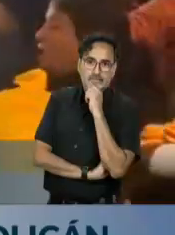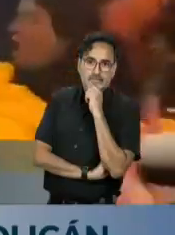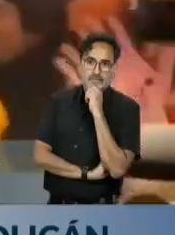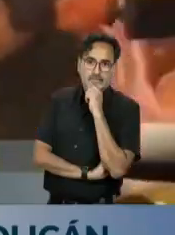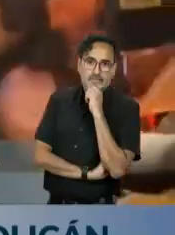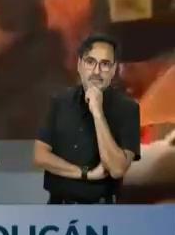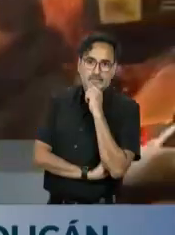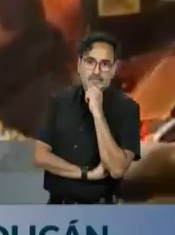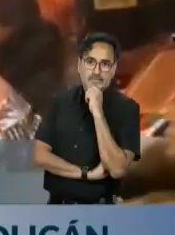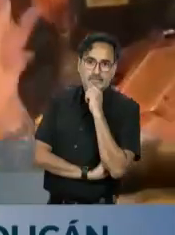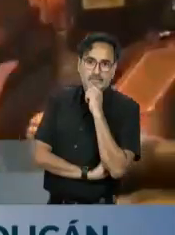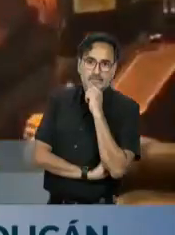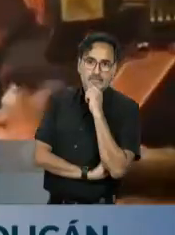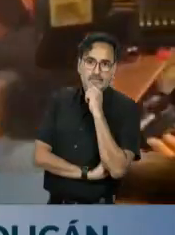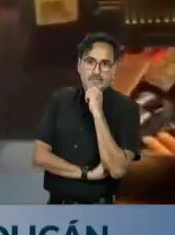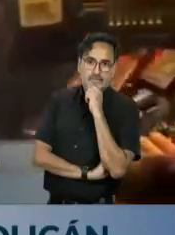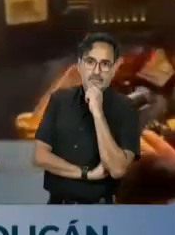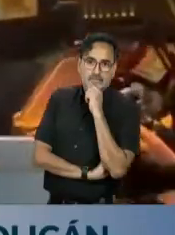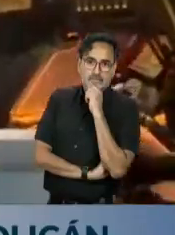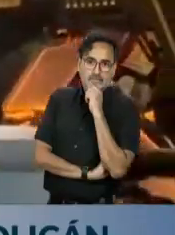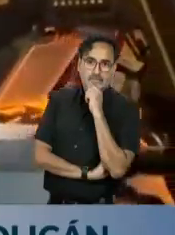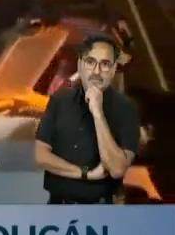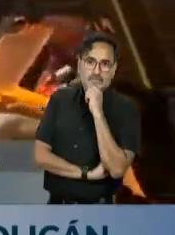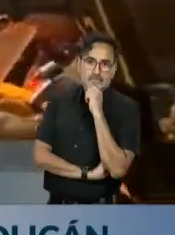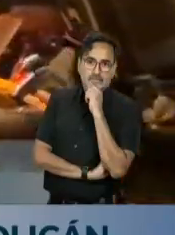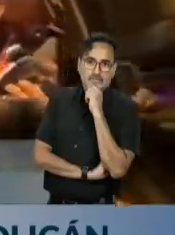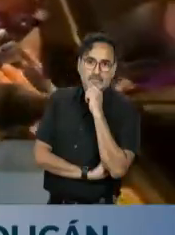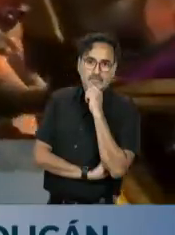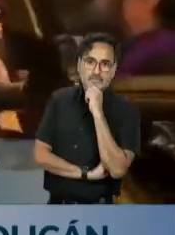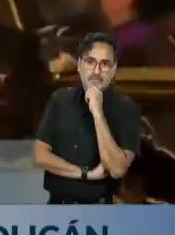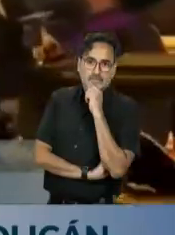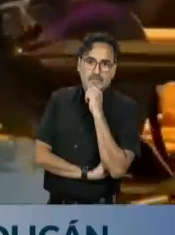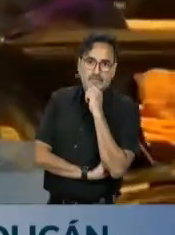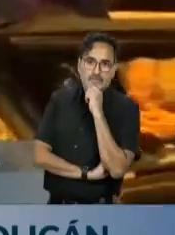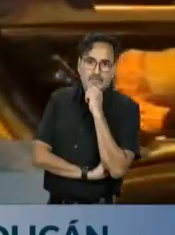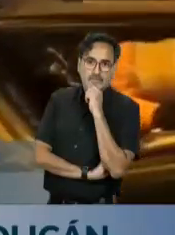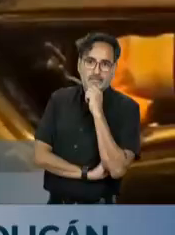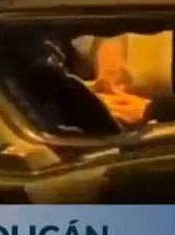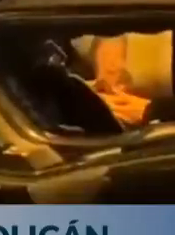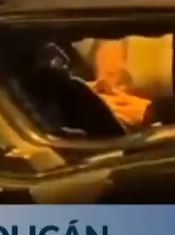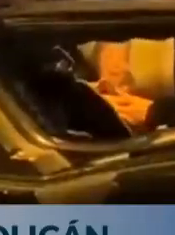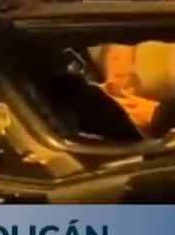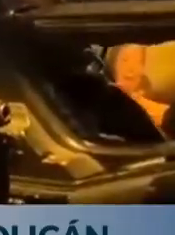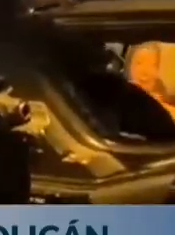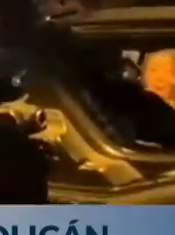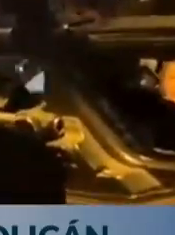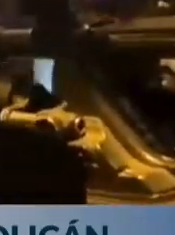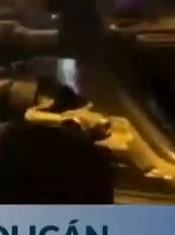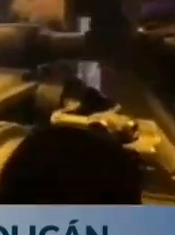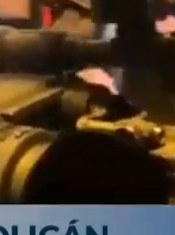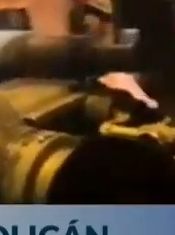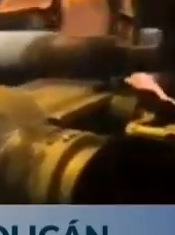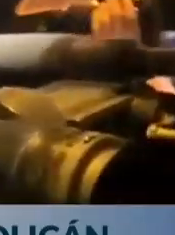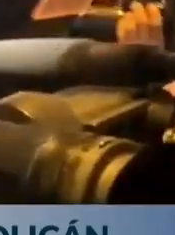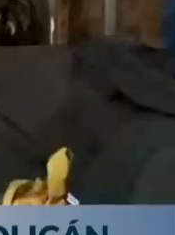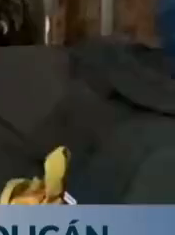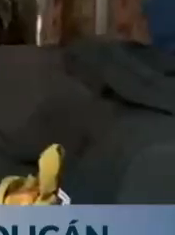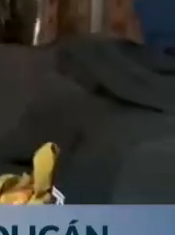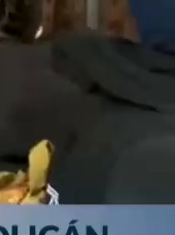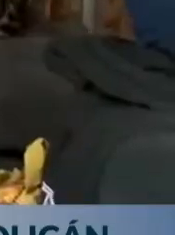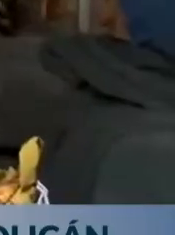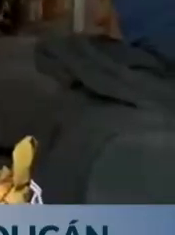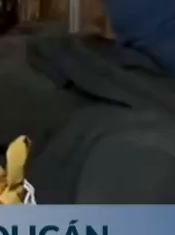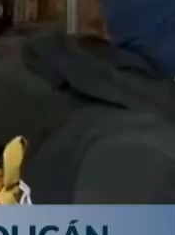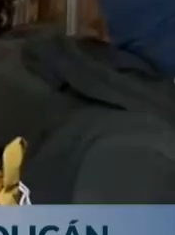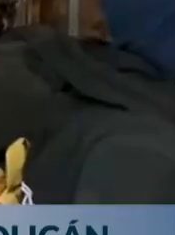nos recrea los momentos en que compartió escenario con Cecilia. Yo tuve la posibilidad de compartir con ella grabando